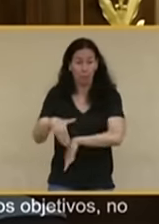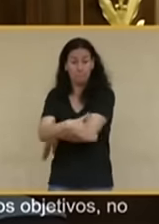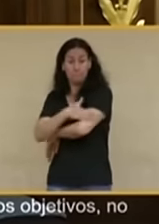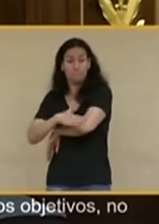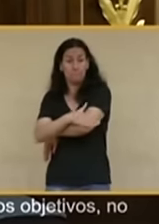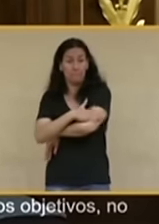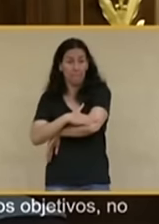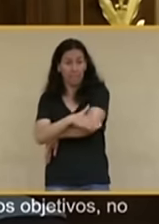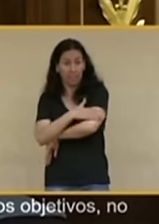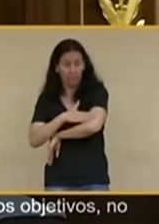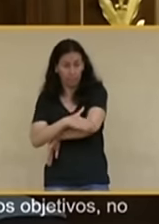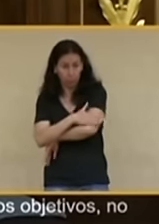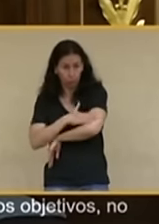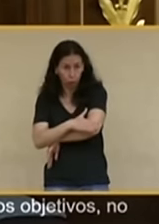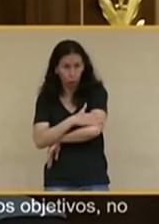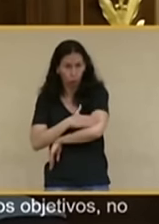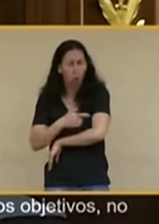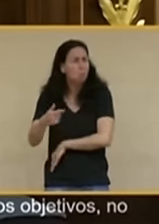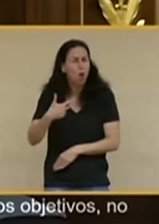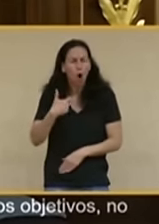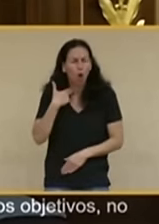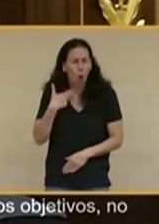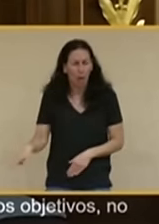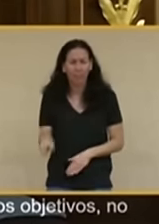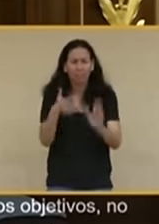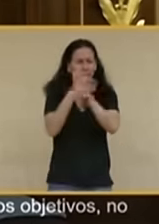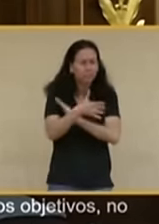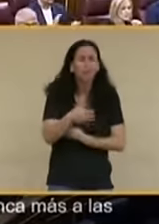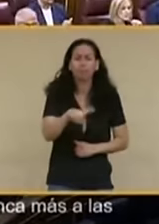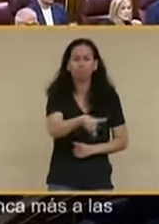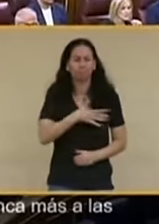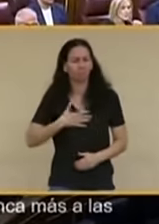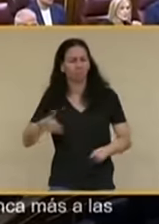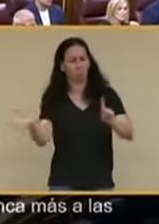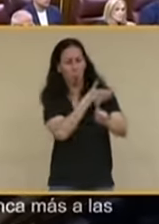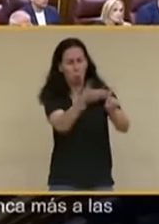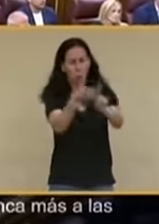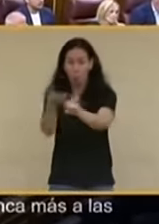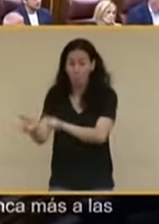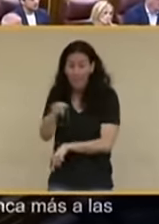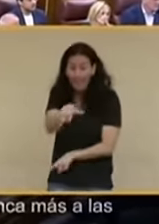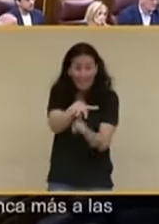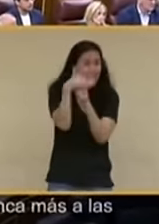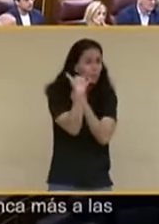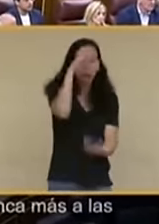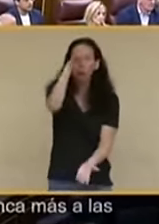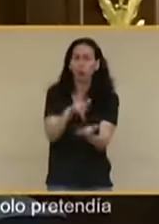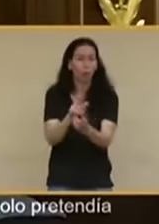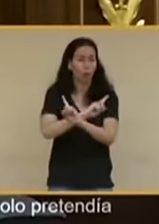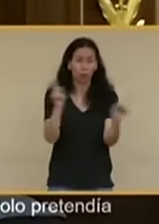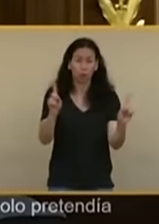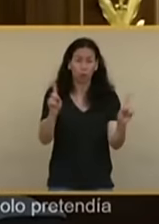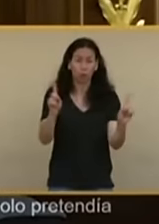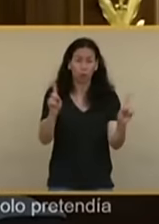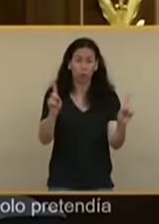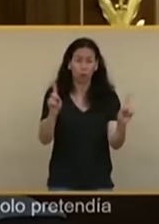cobarde como Juan Ignacio Zoido. Pero para que estas actuaciones no se repitan, la amnistía no puede ser un punto